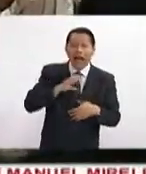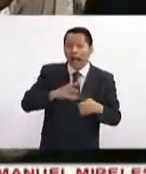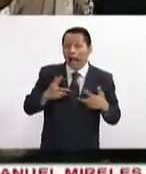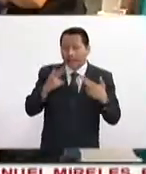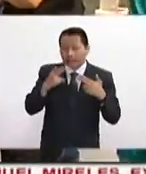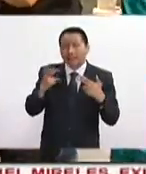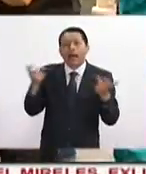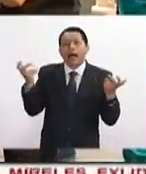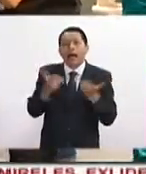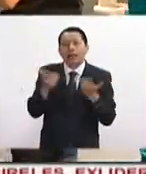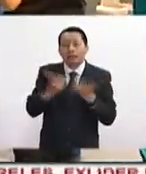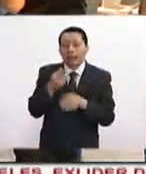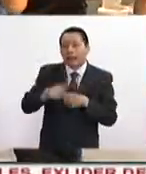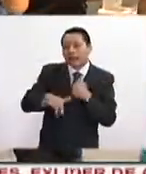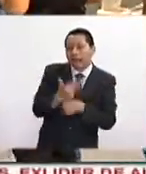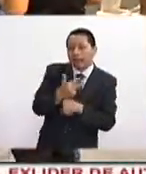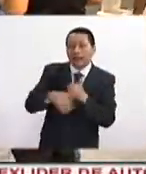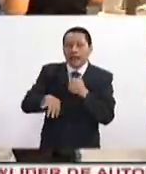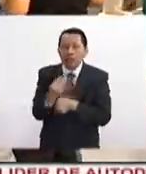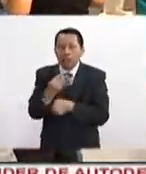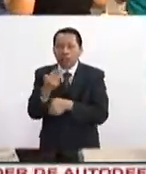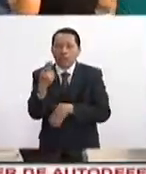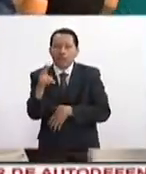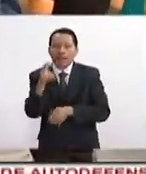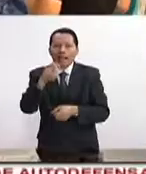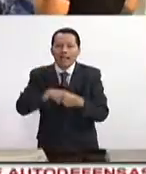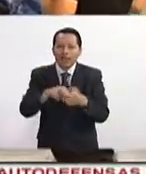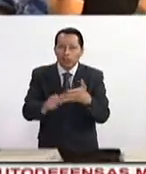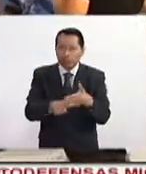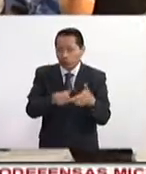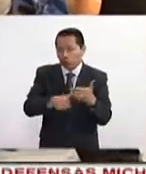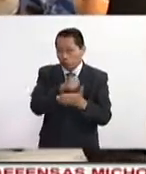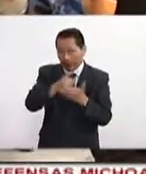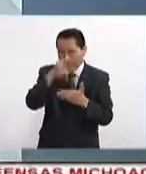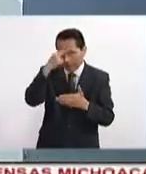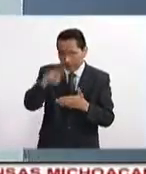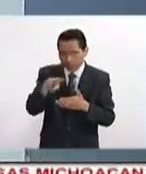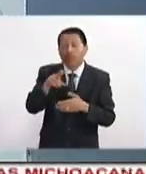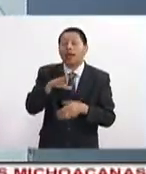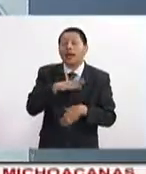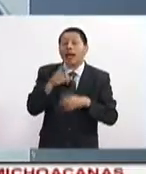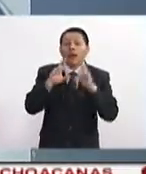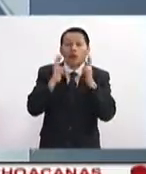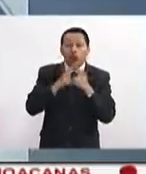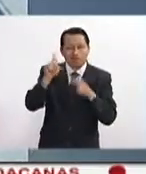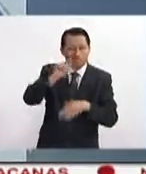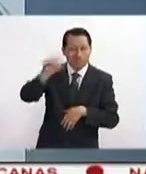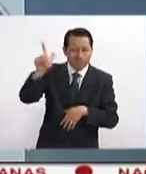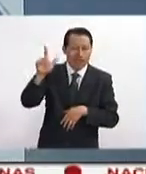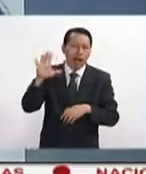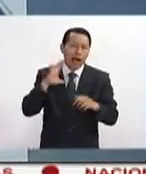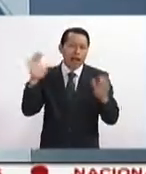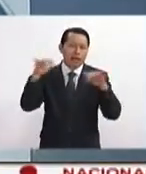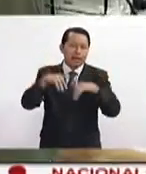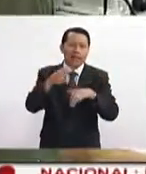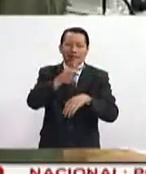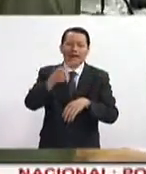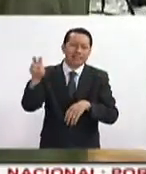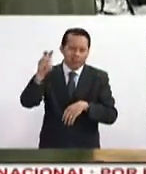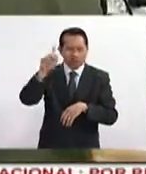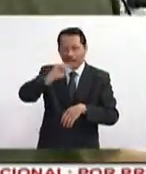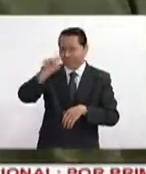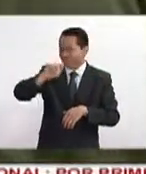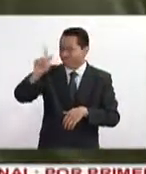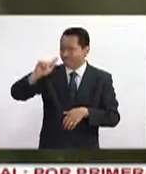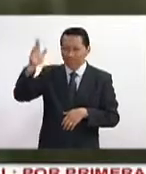que se realizará el 13 y 14 de noviembre en la Ciudad de México. A esta reunión de alto nivel asistirán 300 expertos